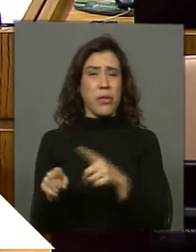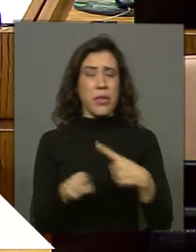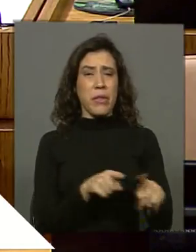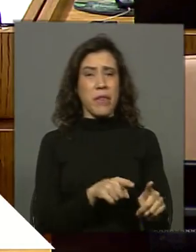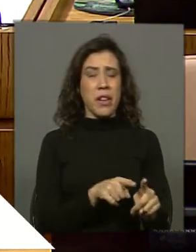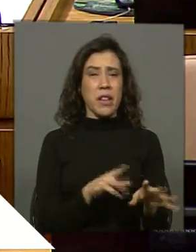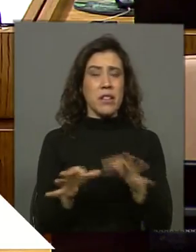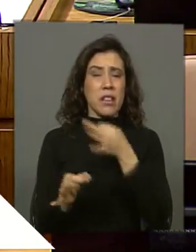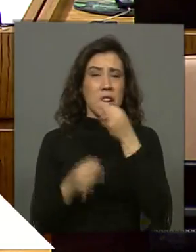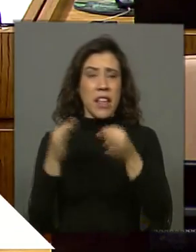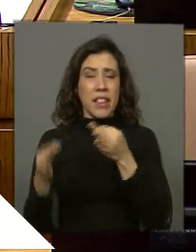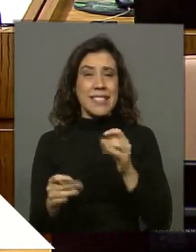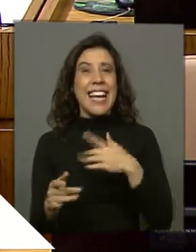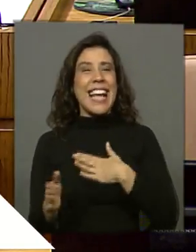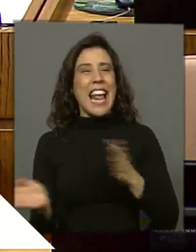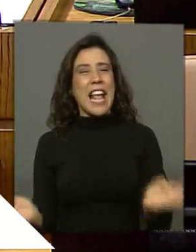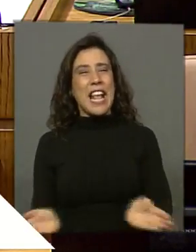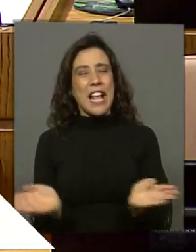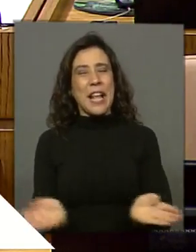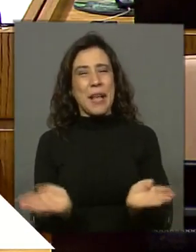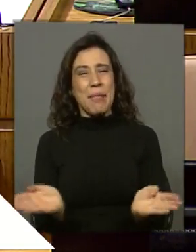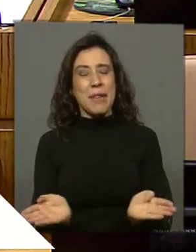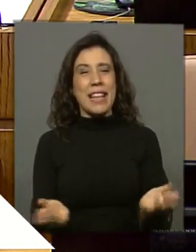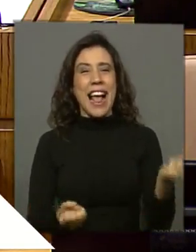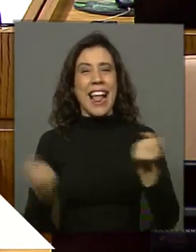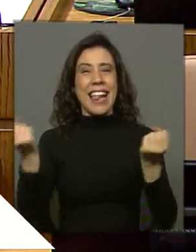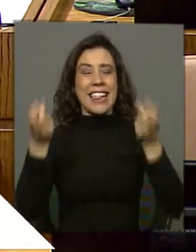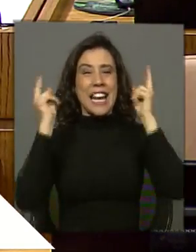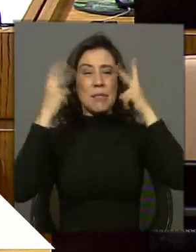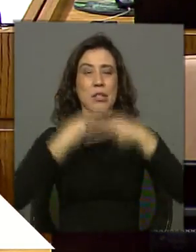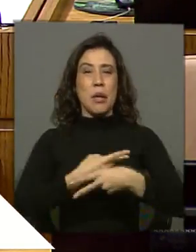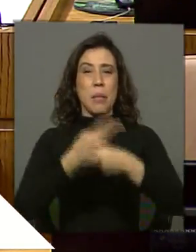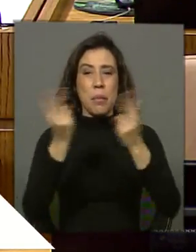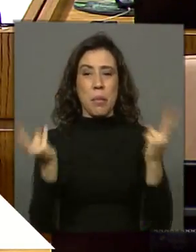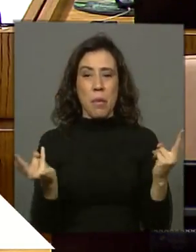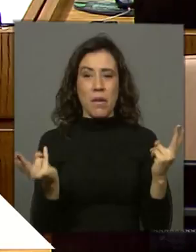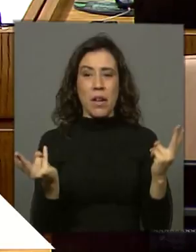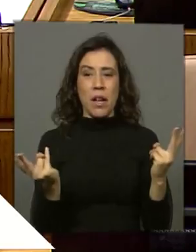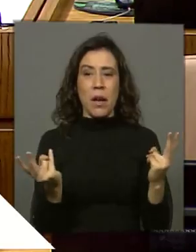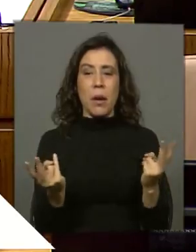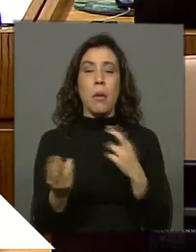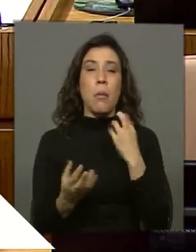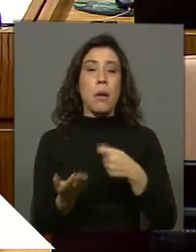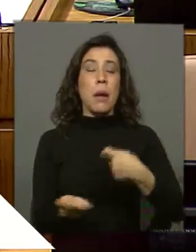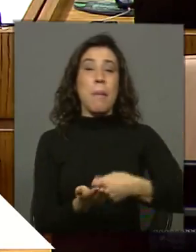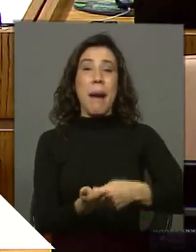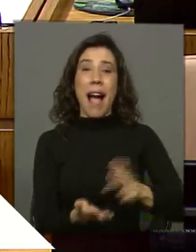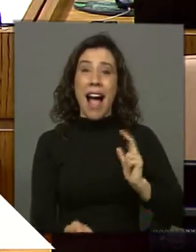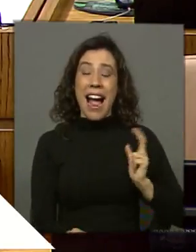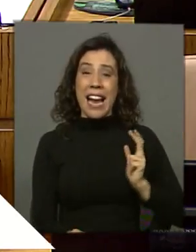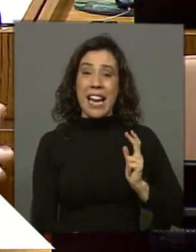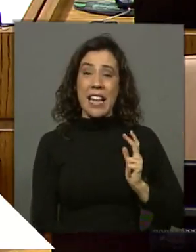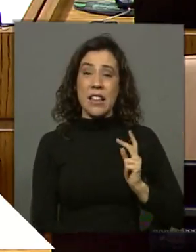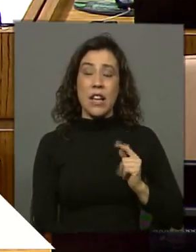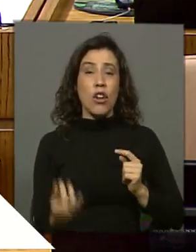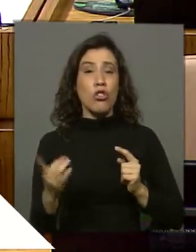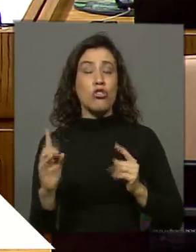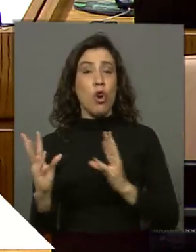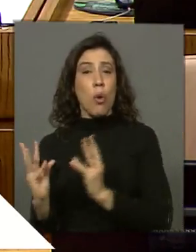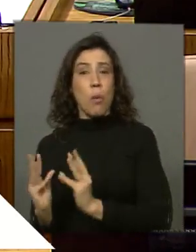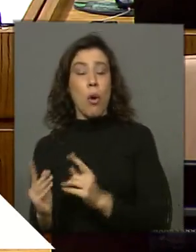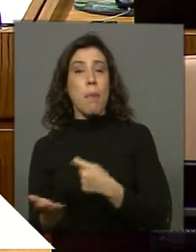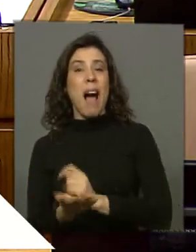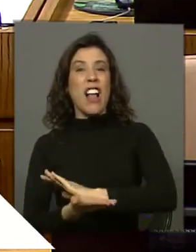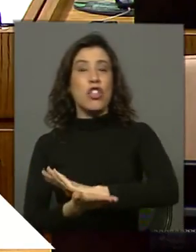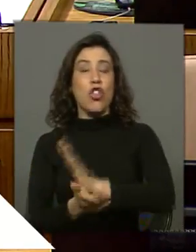argumentación de que lo que se quería impulsar era el transporte público ¿por qué? porque dado que lo pagan los consumidores no lo pagan solo unos consumidores lo